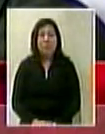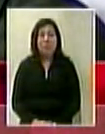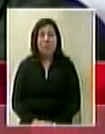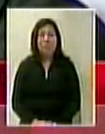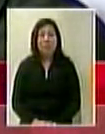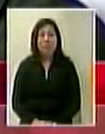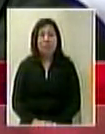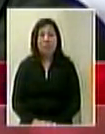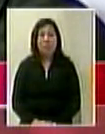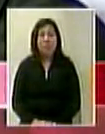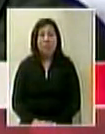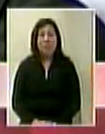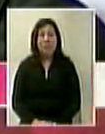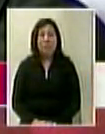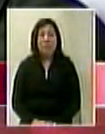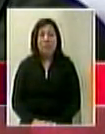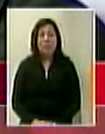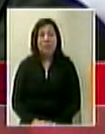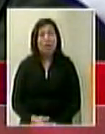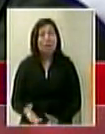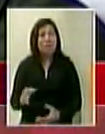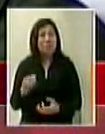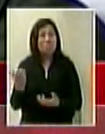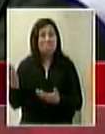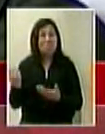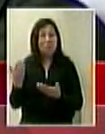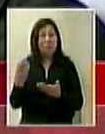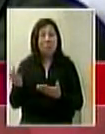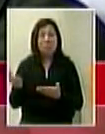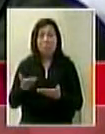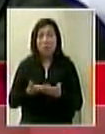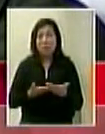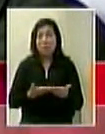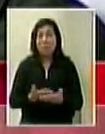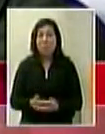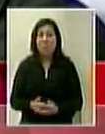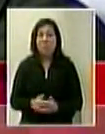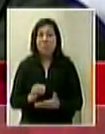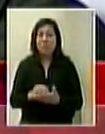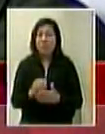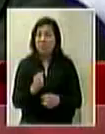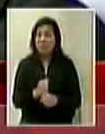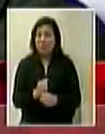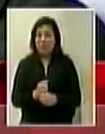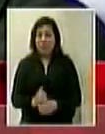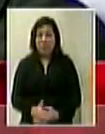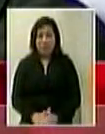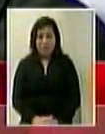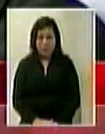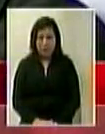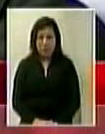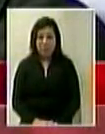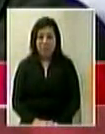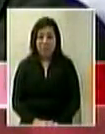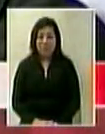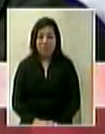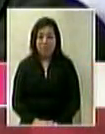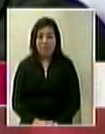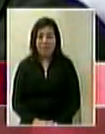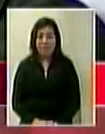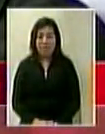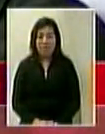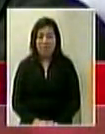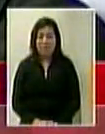en su celda de San Jorge estaba recibiendo solicitudes de ubicación laboral. Los trabajadores del INPE iban a pedirle por